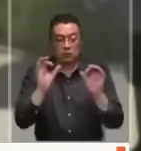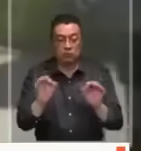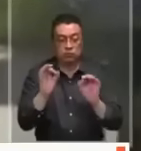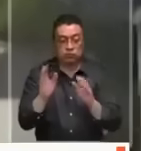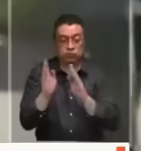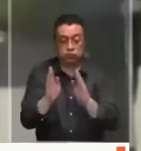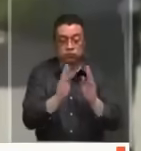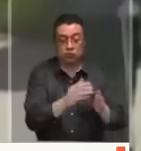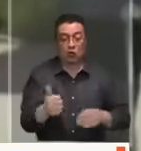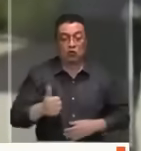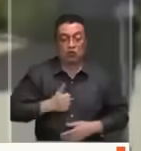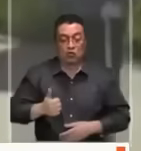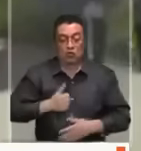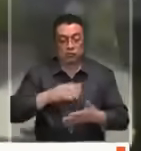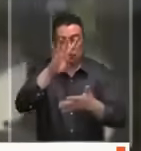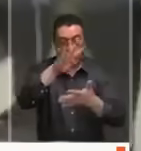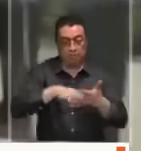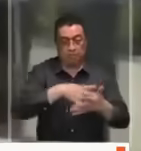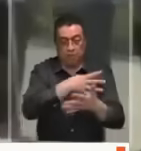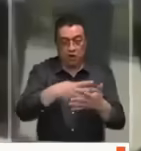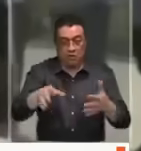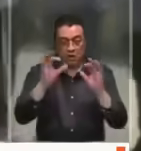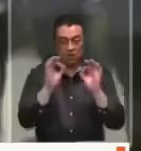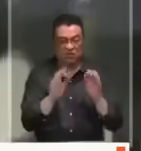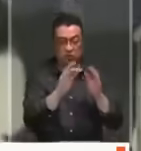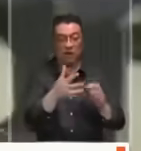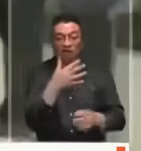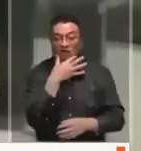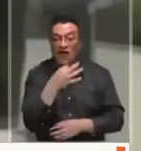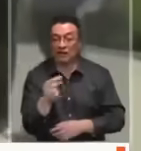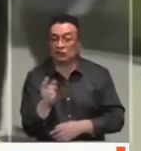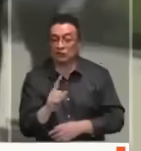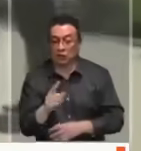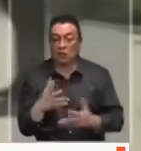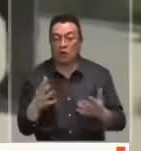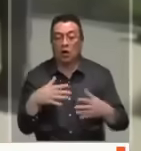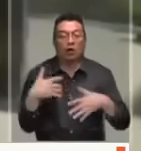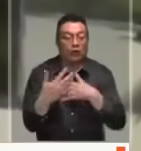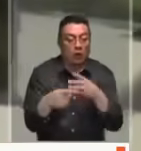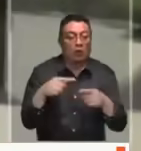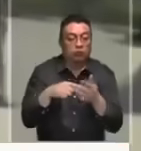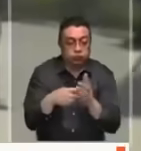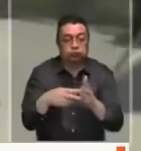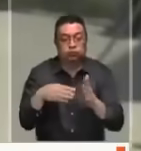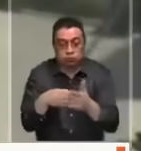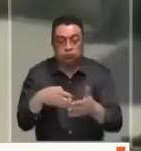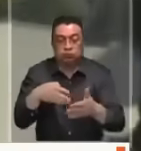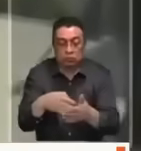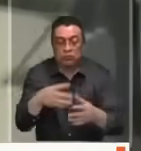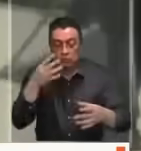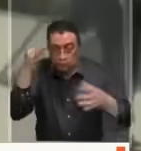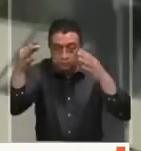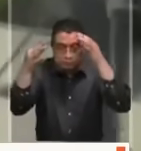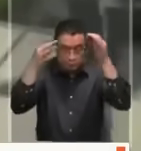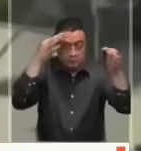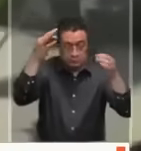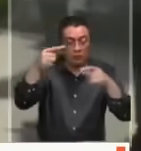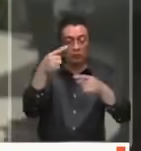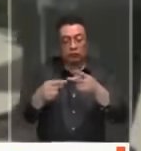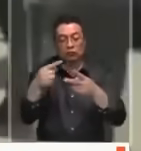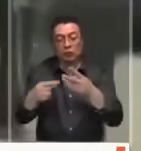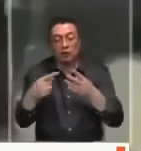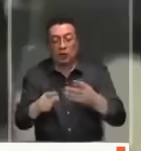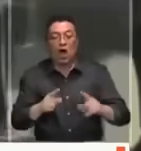cumplir con el cronograma, cosa que no es fácil, ¿no? Debido a todas las circunstancias que ha habido, los imprevistos que se producen igual, y